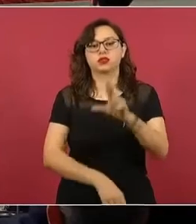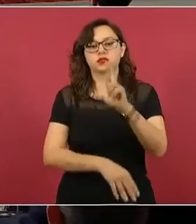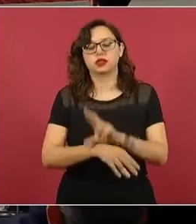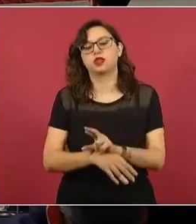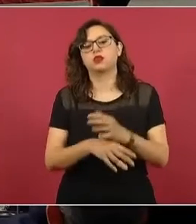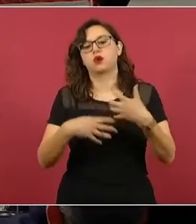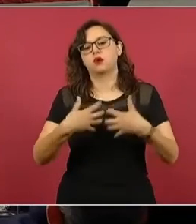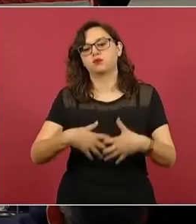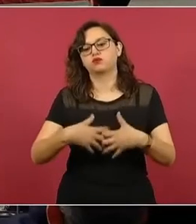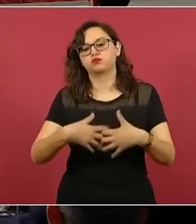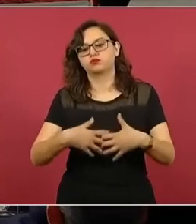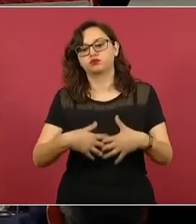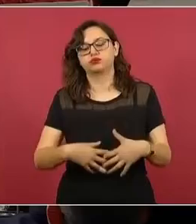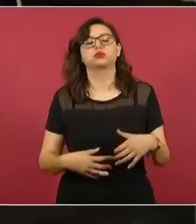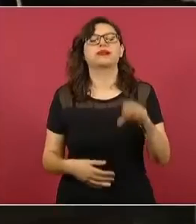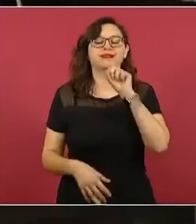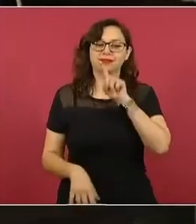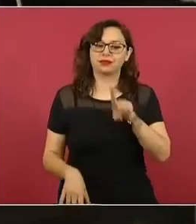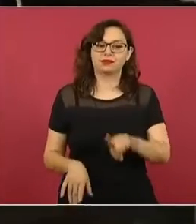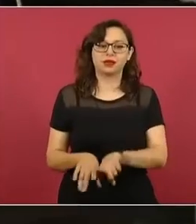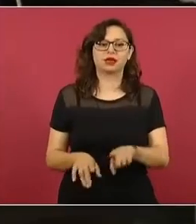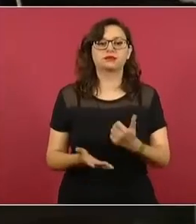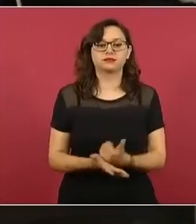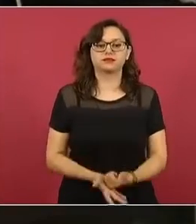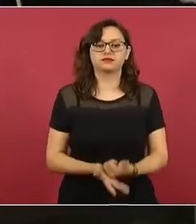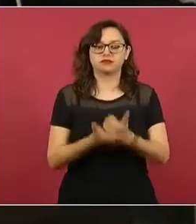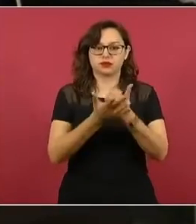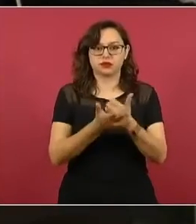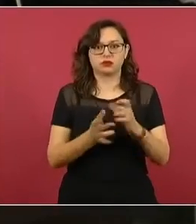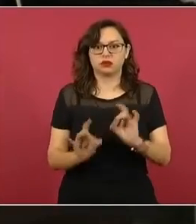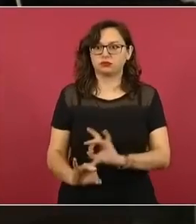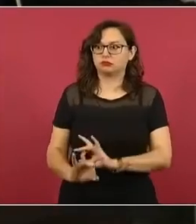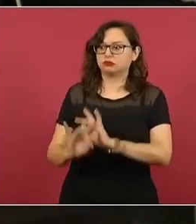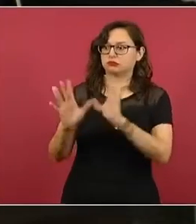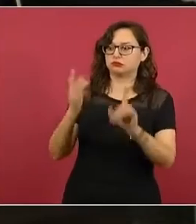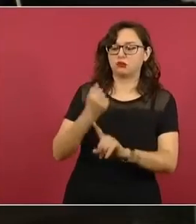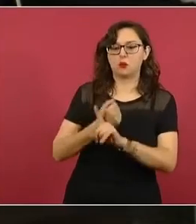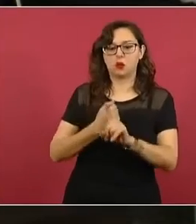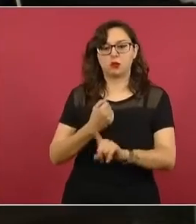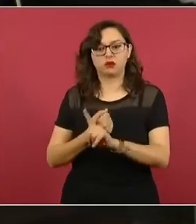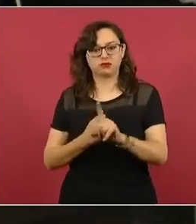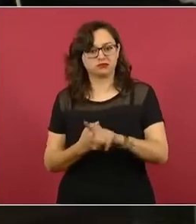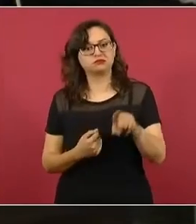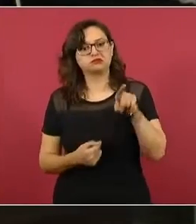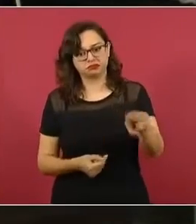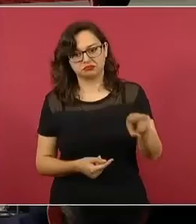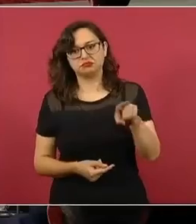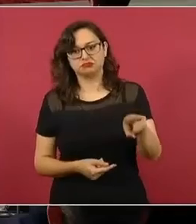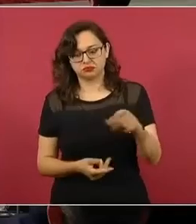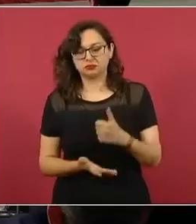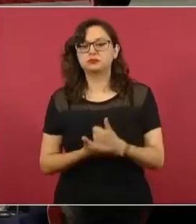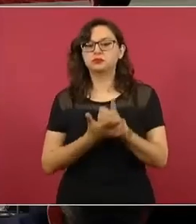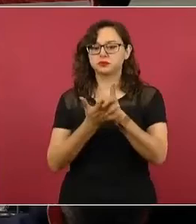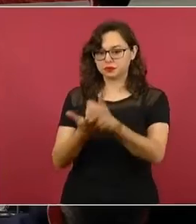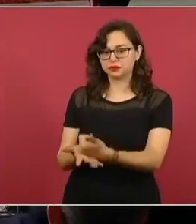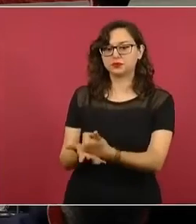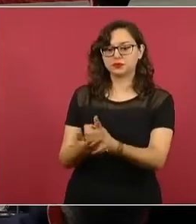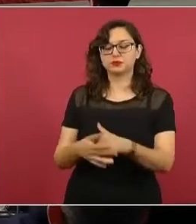nos han ayudado en circunstancias difíciles.